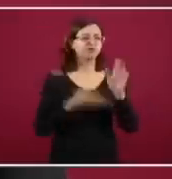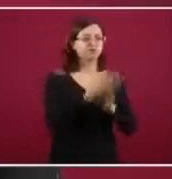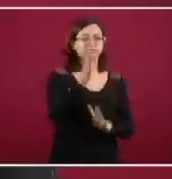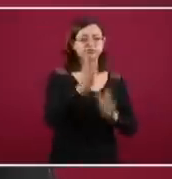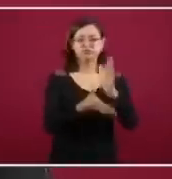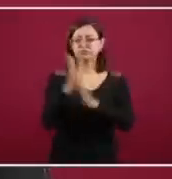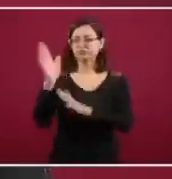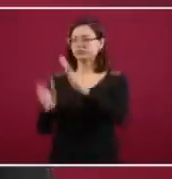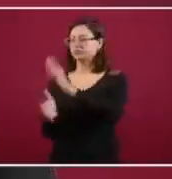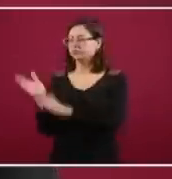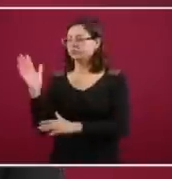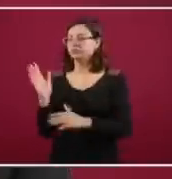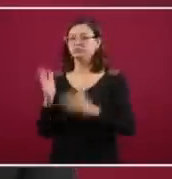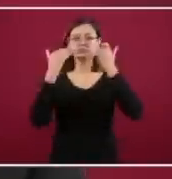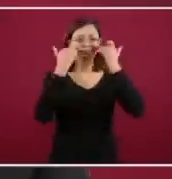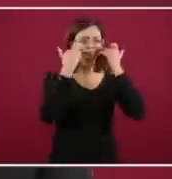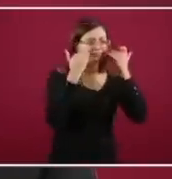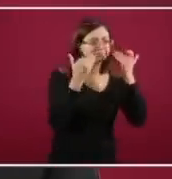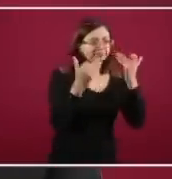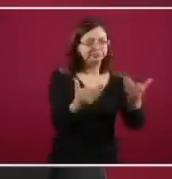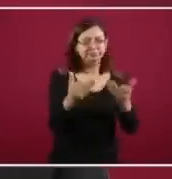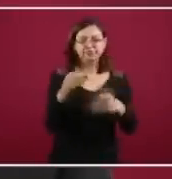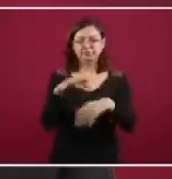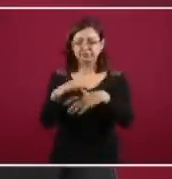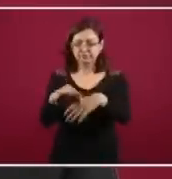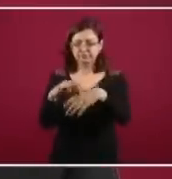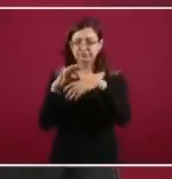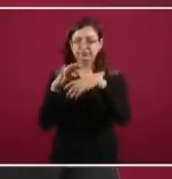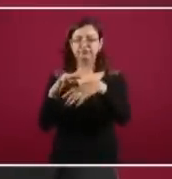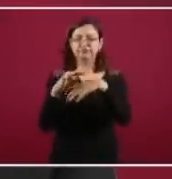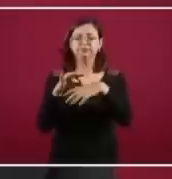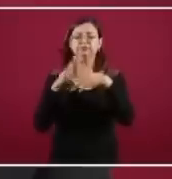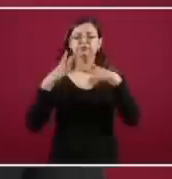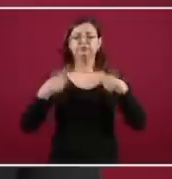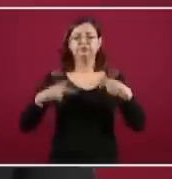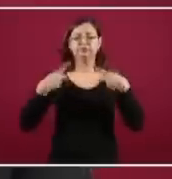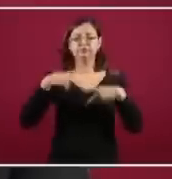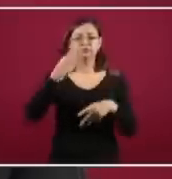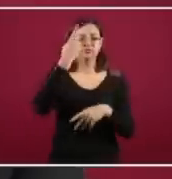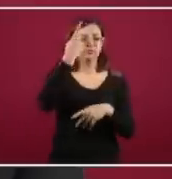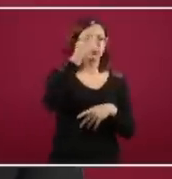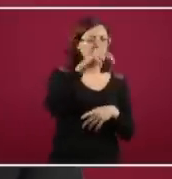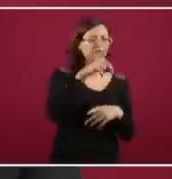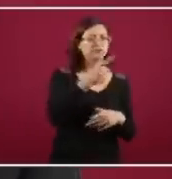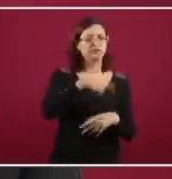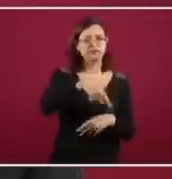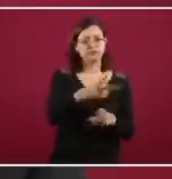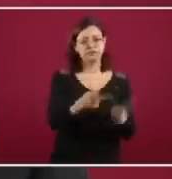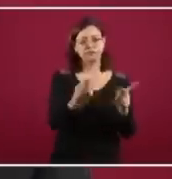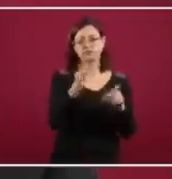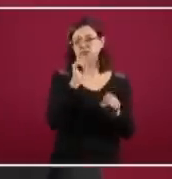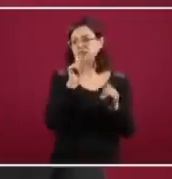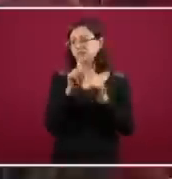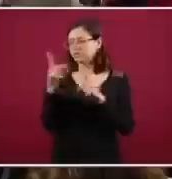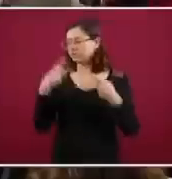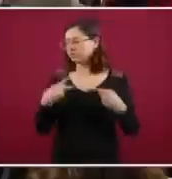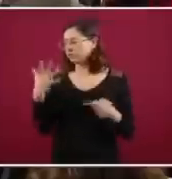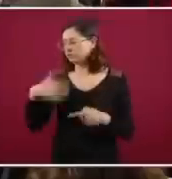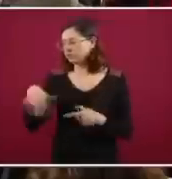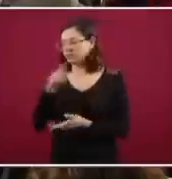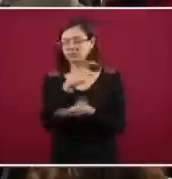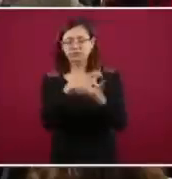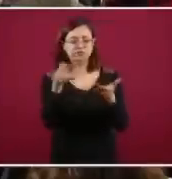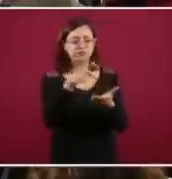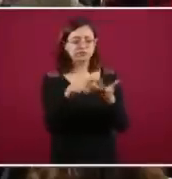constatar directamente y poder tener contacto con proveedores, pero también con consumidores. Y en el terreno de los